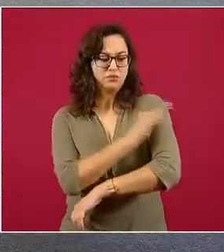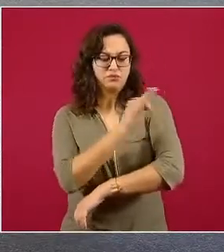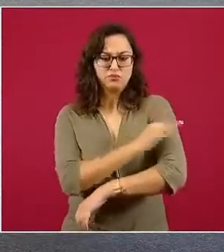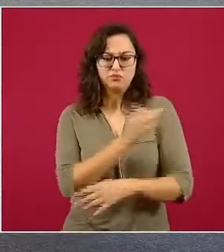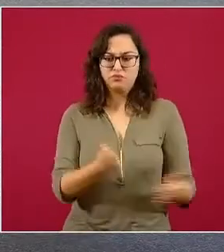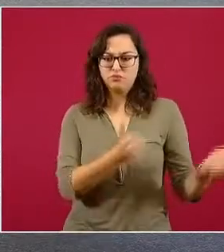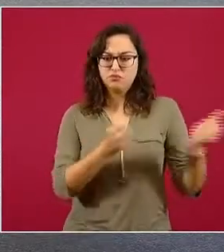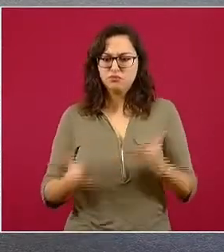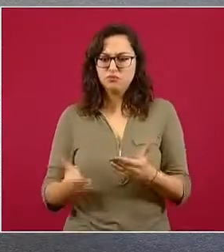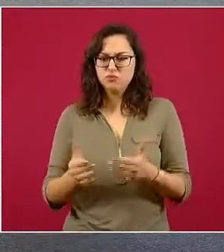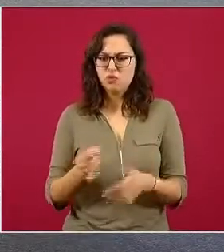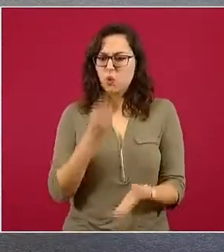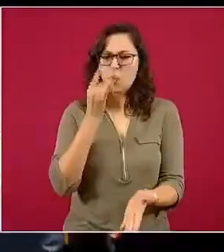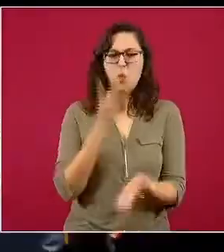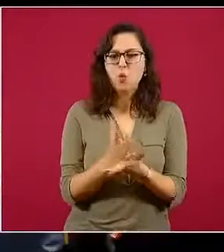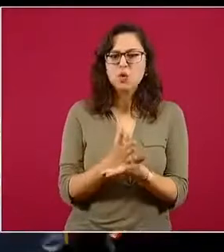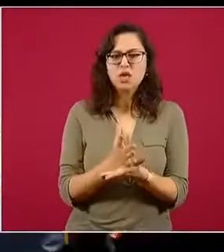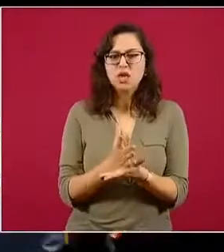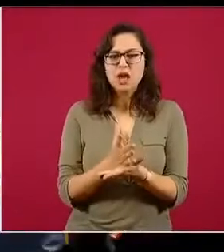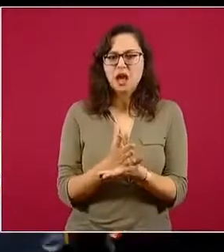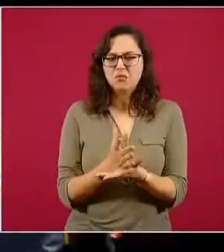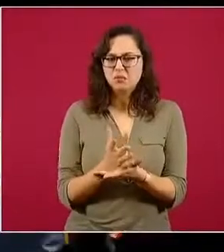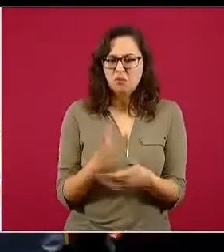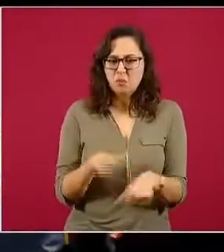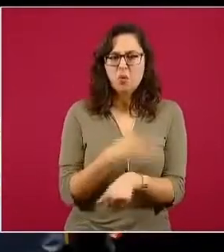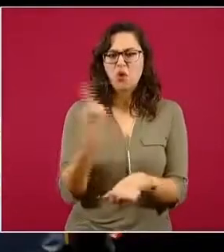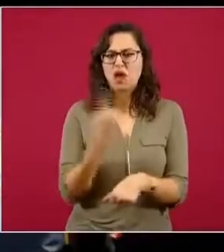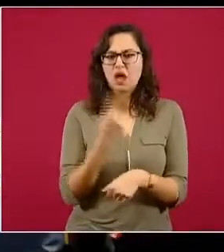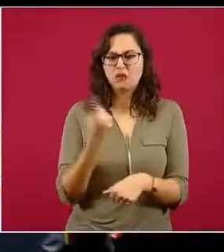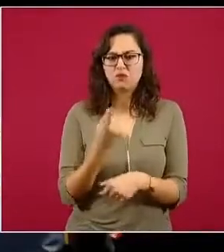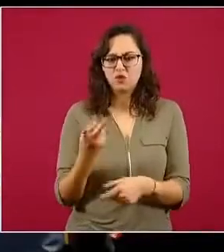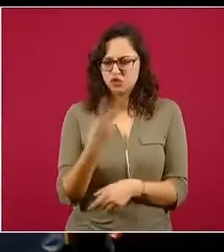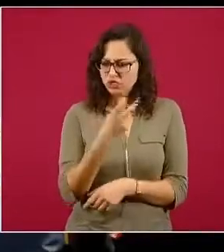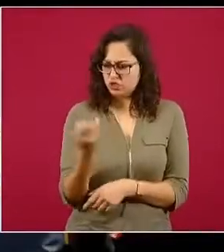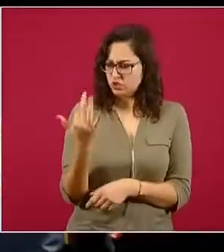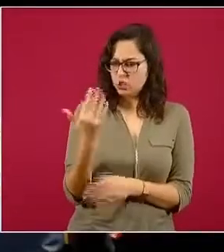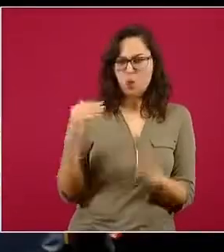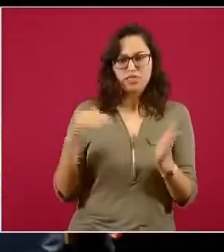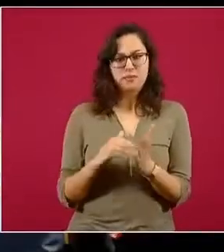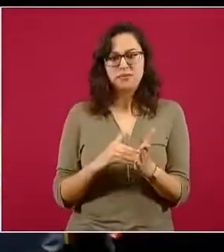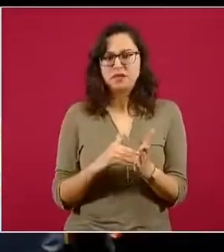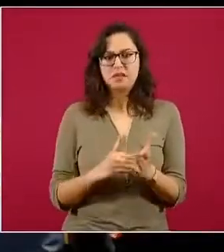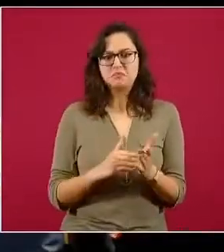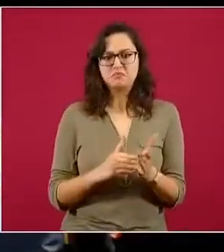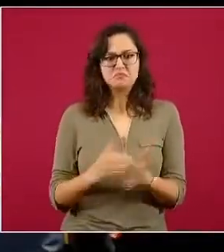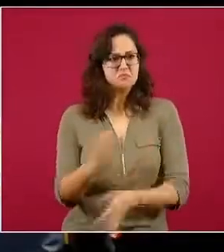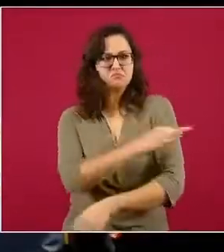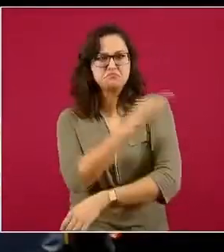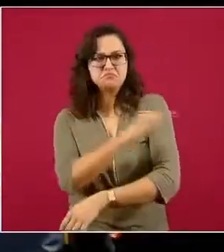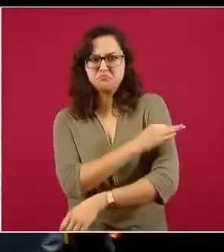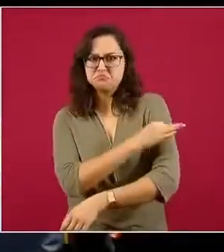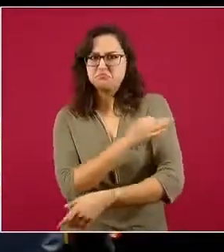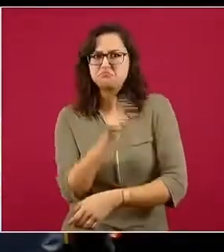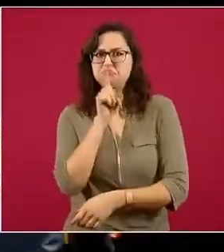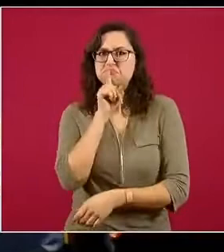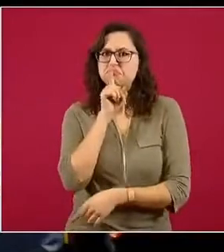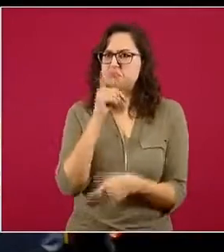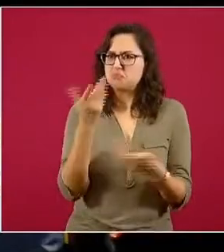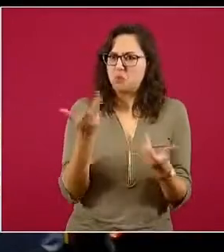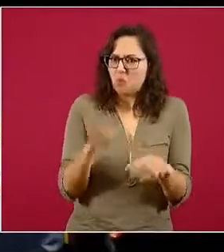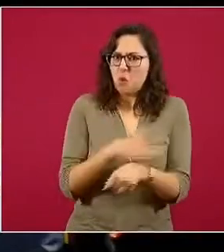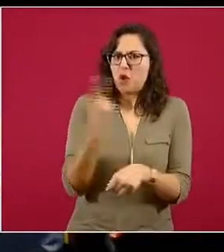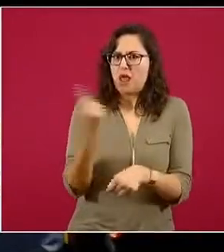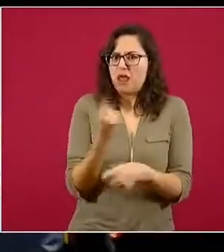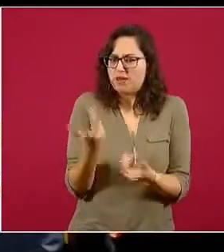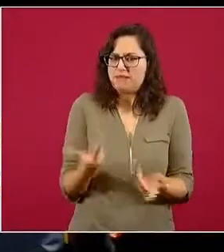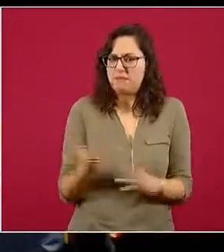hay capacidad para eso o por qué no aplicar ya las 250,000 dosis? Y en esta primera etapa del